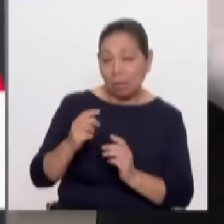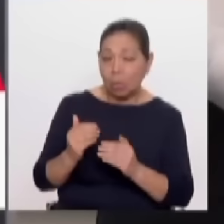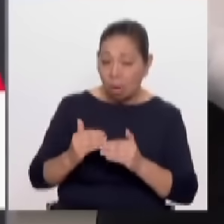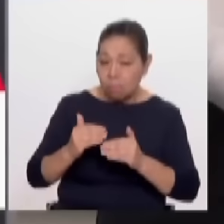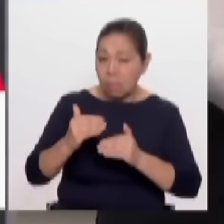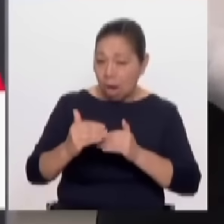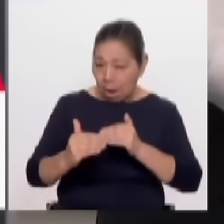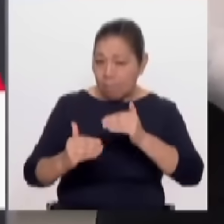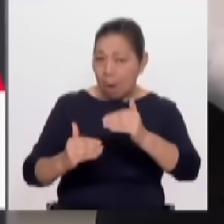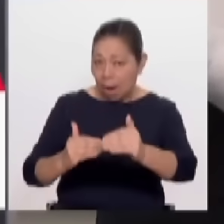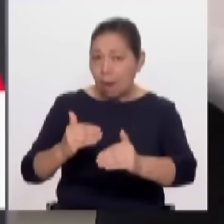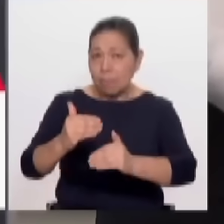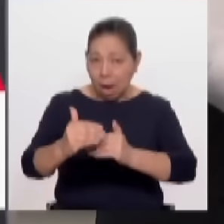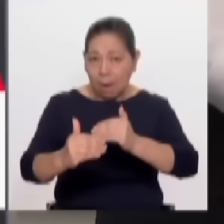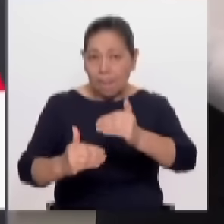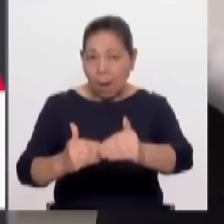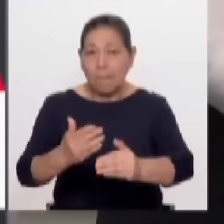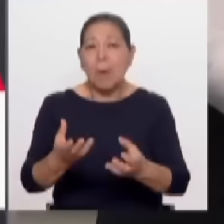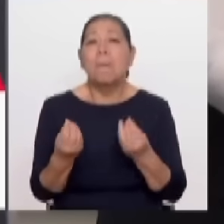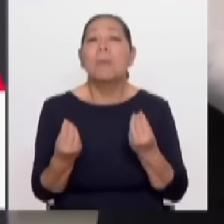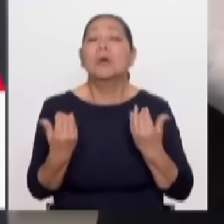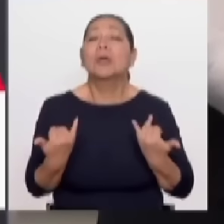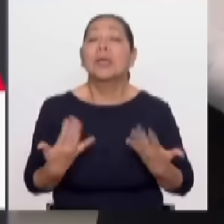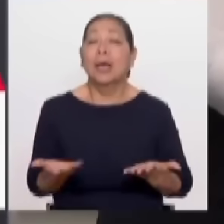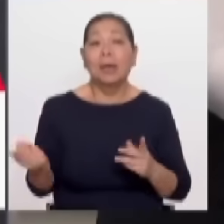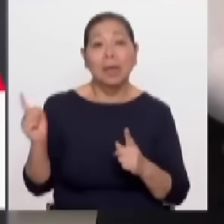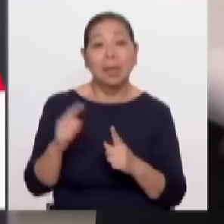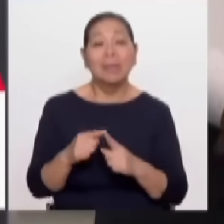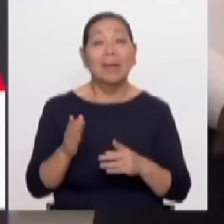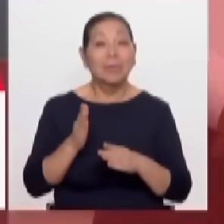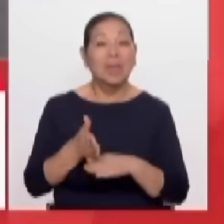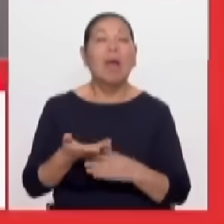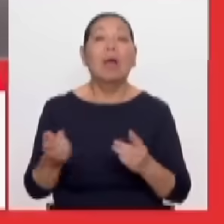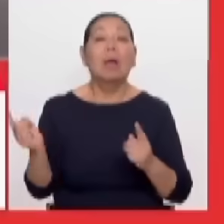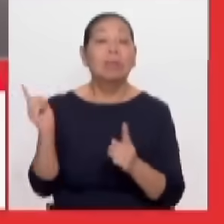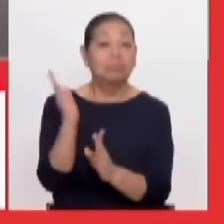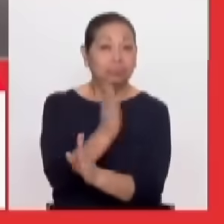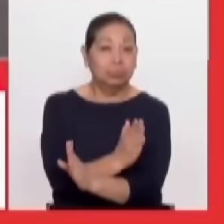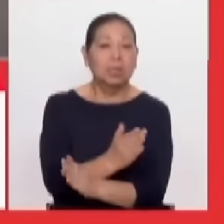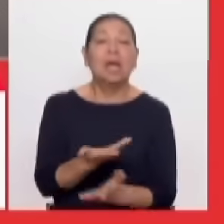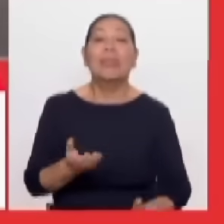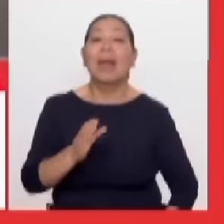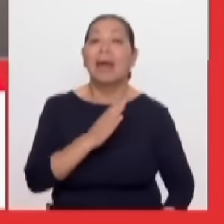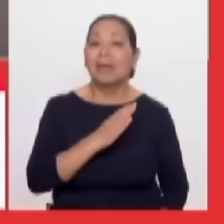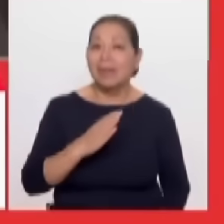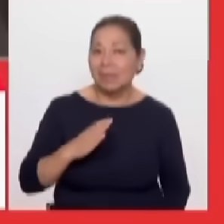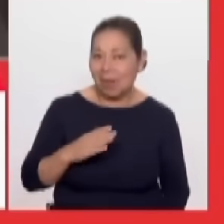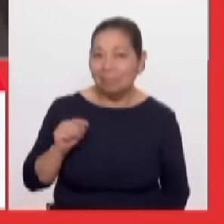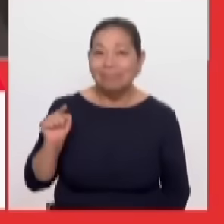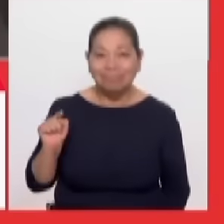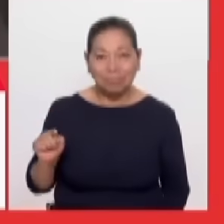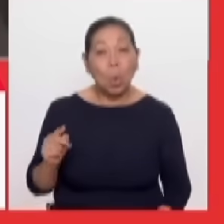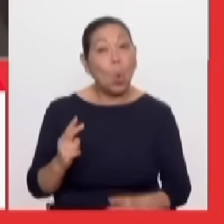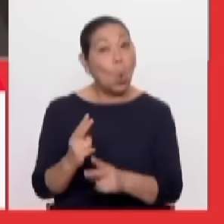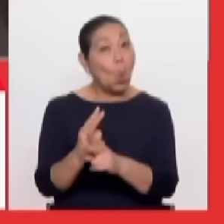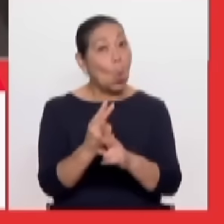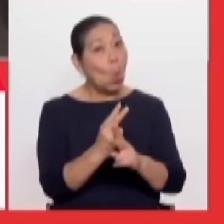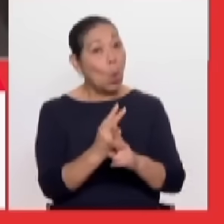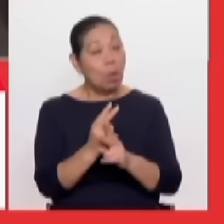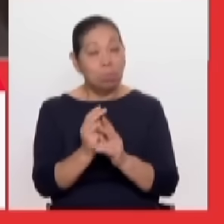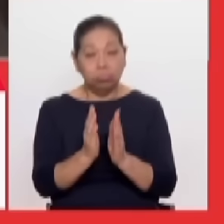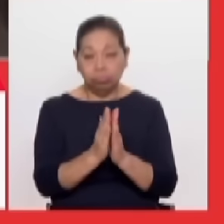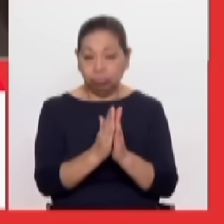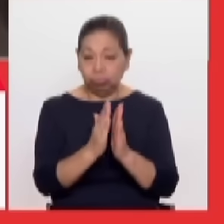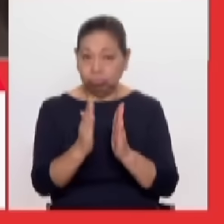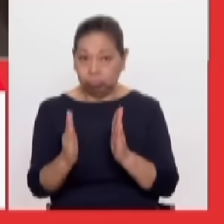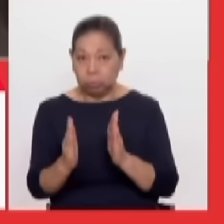avanzando porque esto llega hasta el Callao. Y es muy importante cuidar la línea de tiempo.